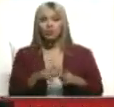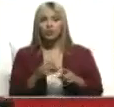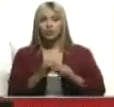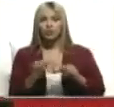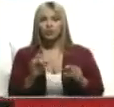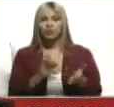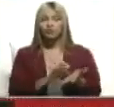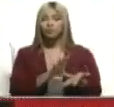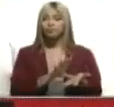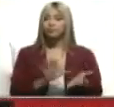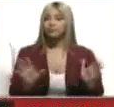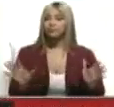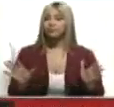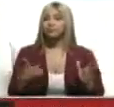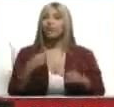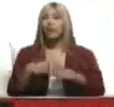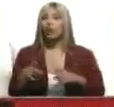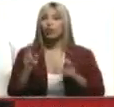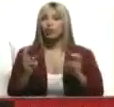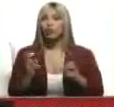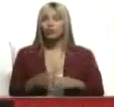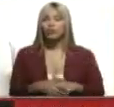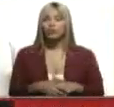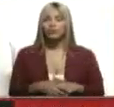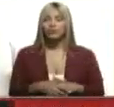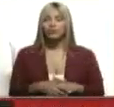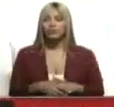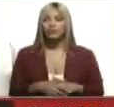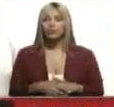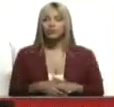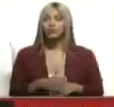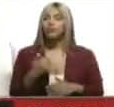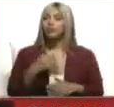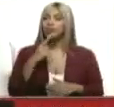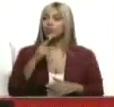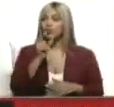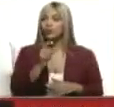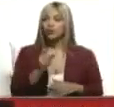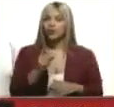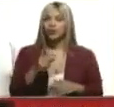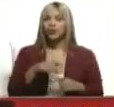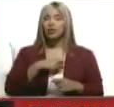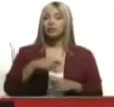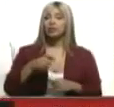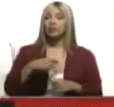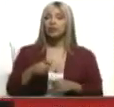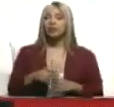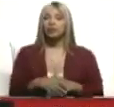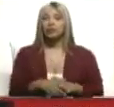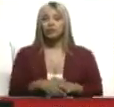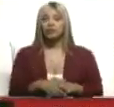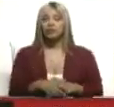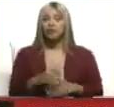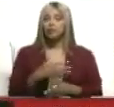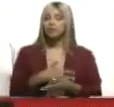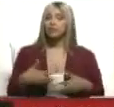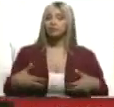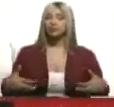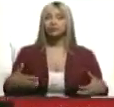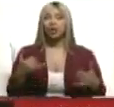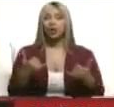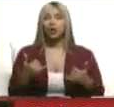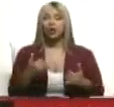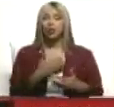le sirve lo desecha. Ah, bueno, eso es otra cosa. Otra cosa que no crea. Por lo momento el tipo está jugando tenis, está jugando pádel, ¿verdad? Es millonario, es dueño